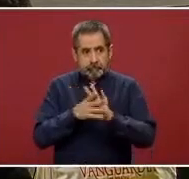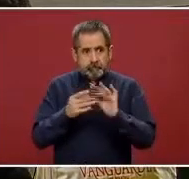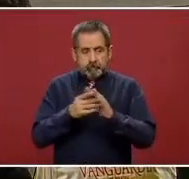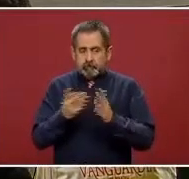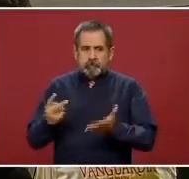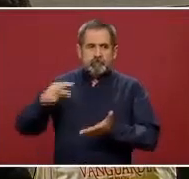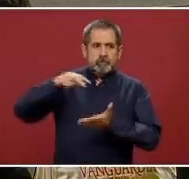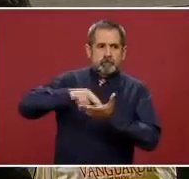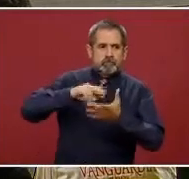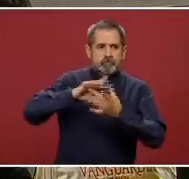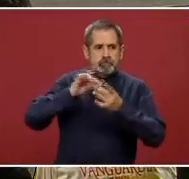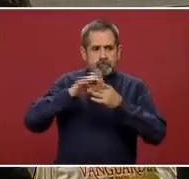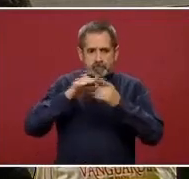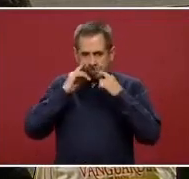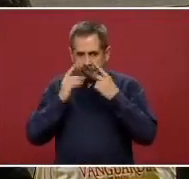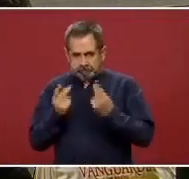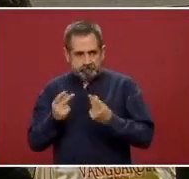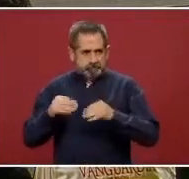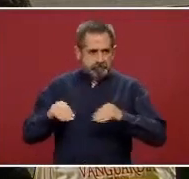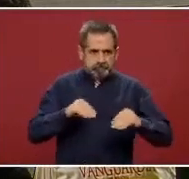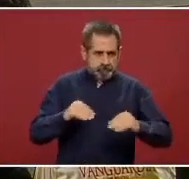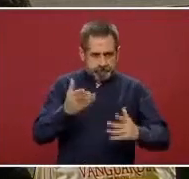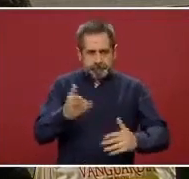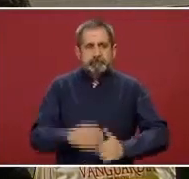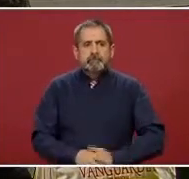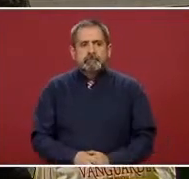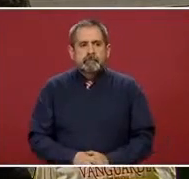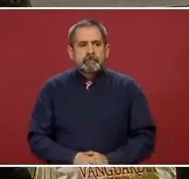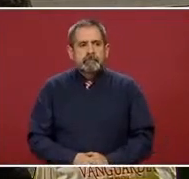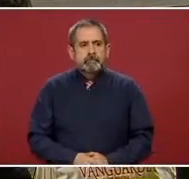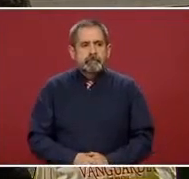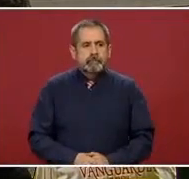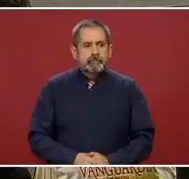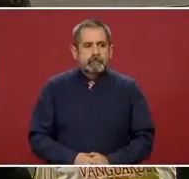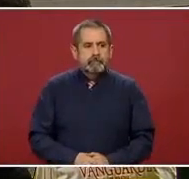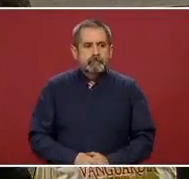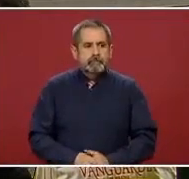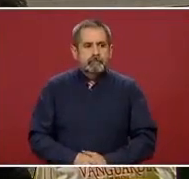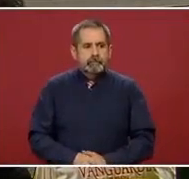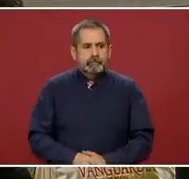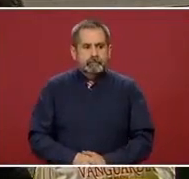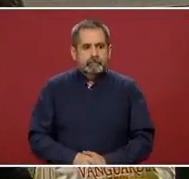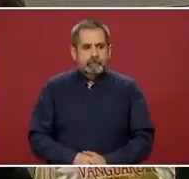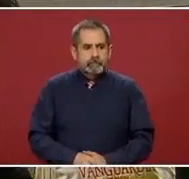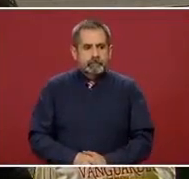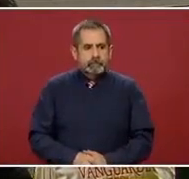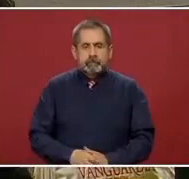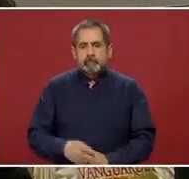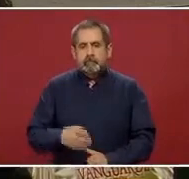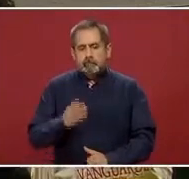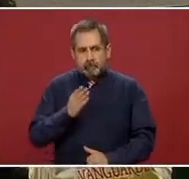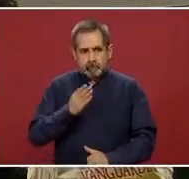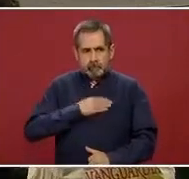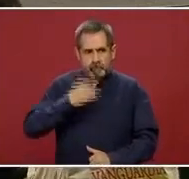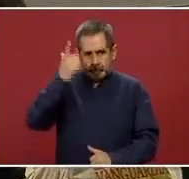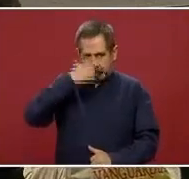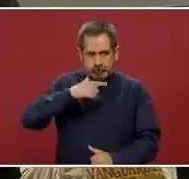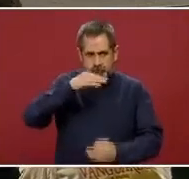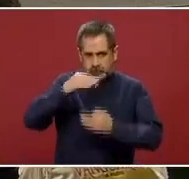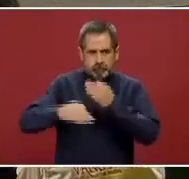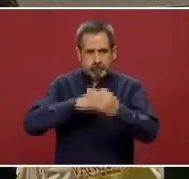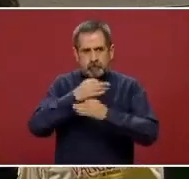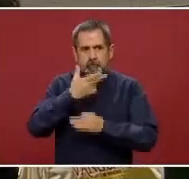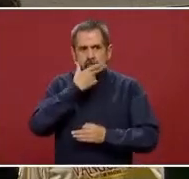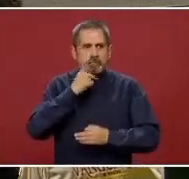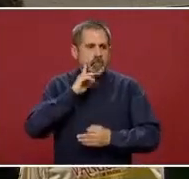para mantenernos activos un poco. Gracias. Bueno, muy buenas noches a todos y a